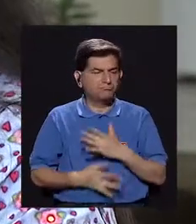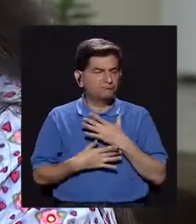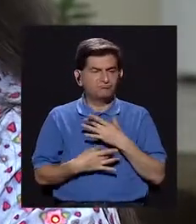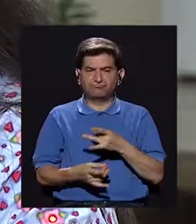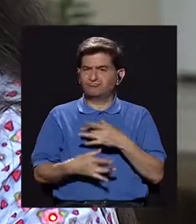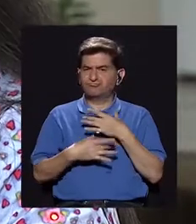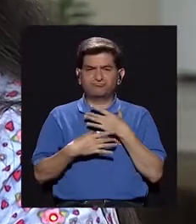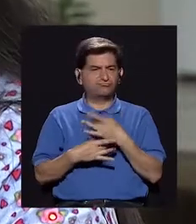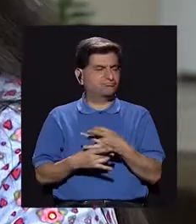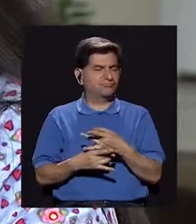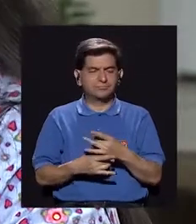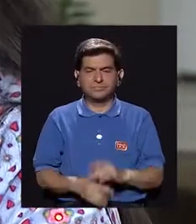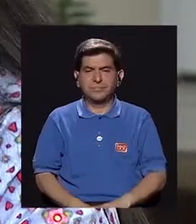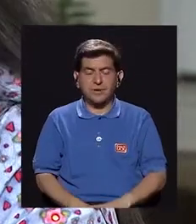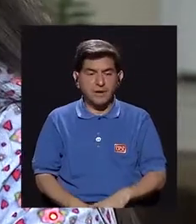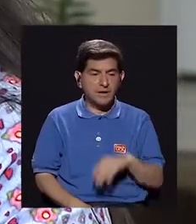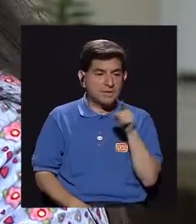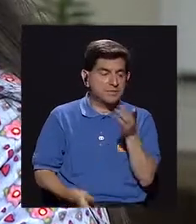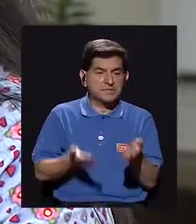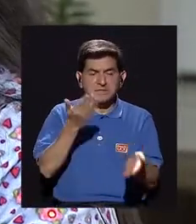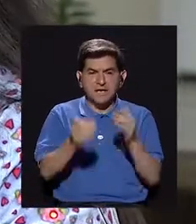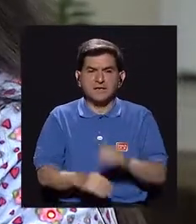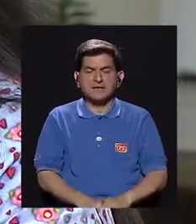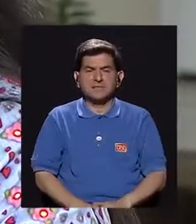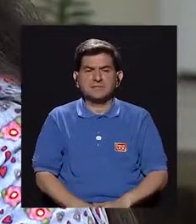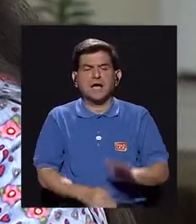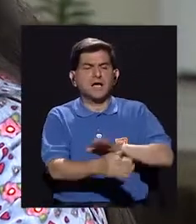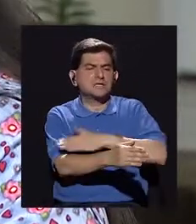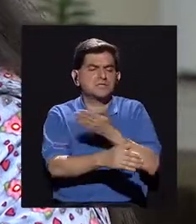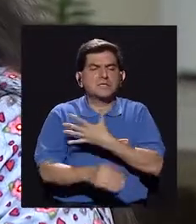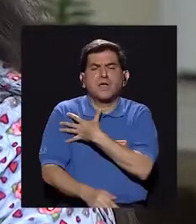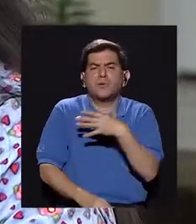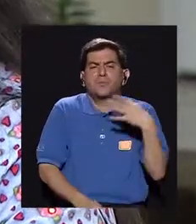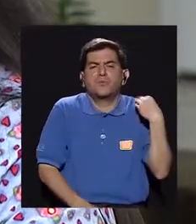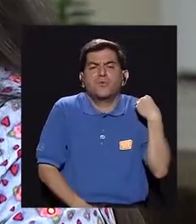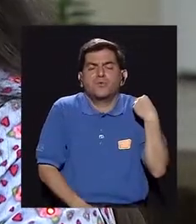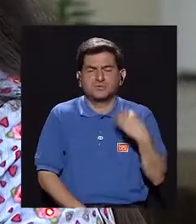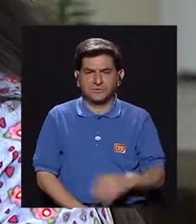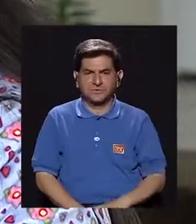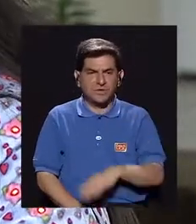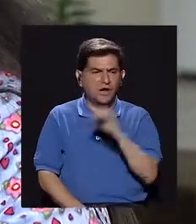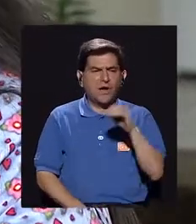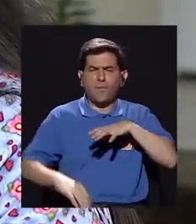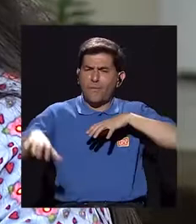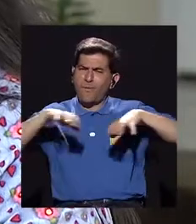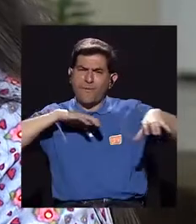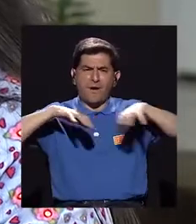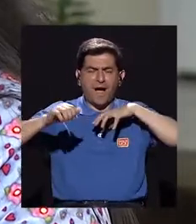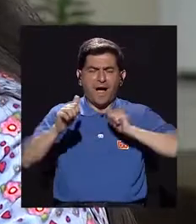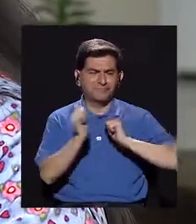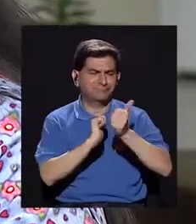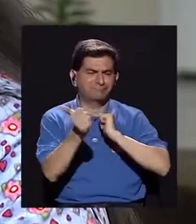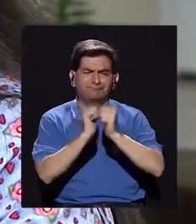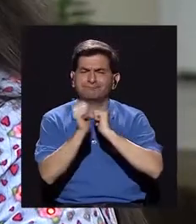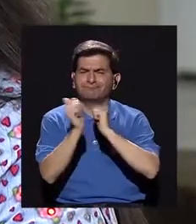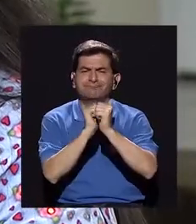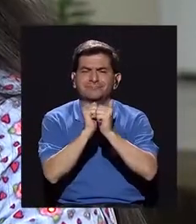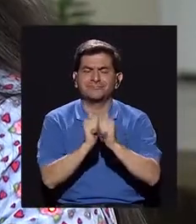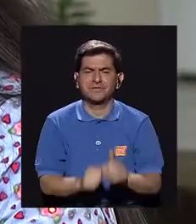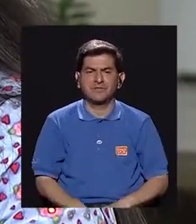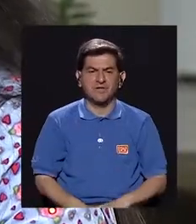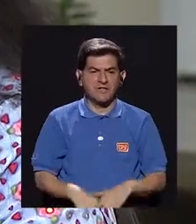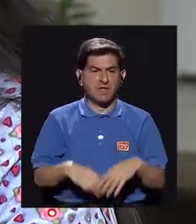pérdida de interés. Si vemos que tenía un chico o una chica que le gustaba la música, que tenía mucho actividades